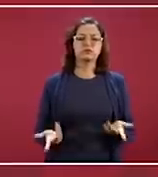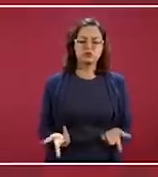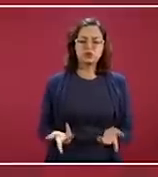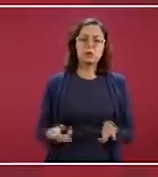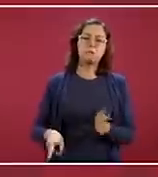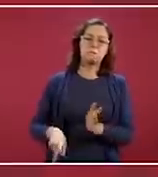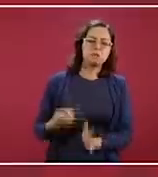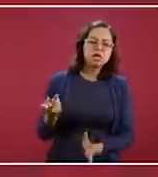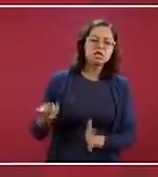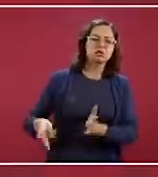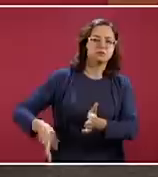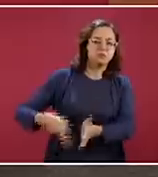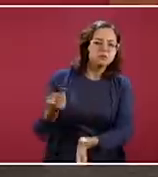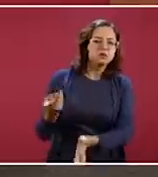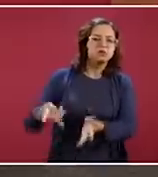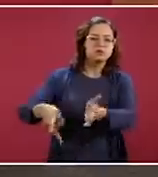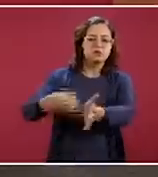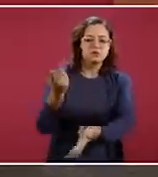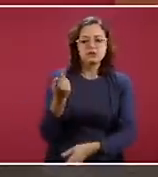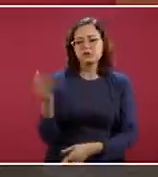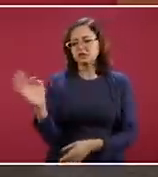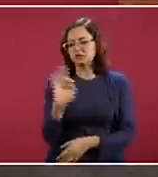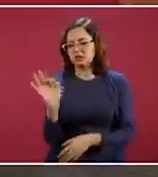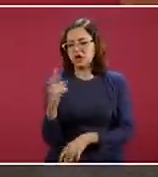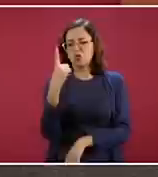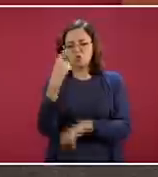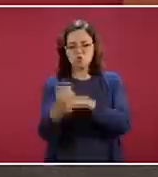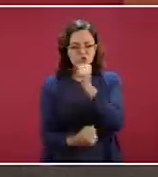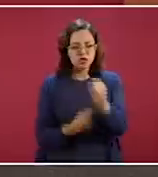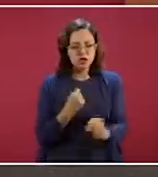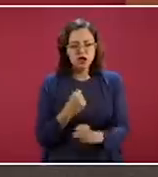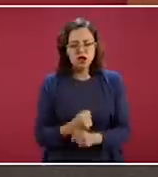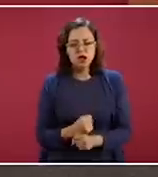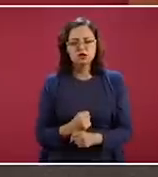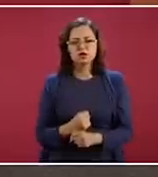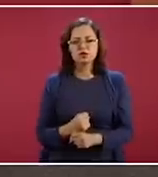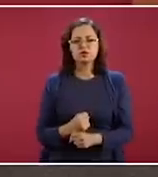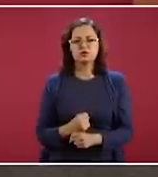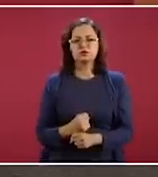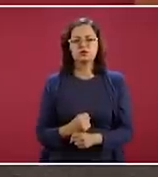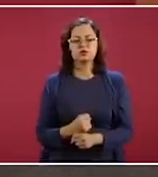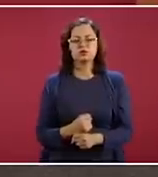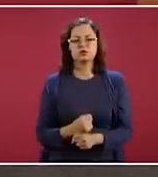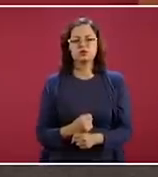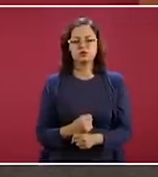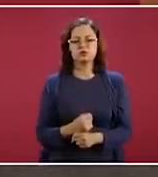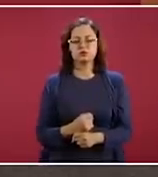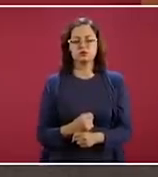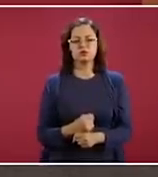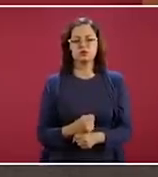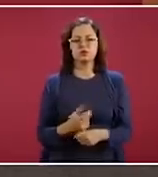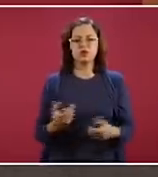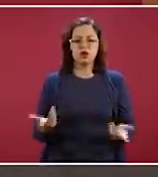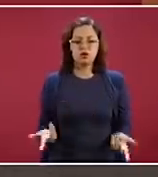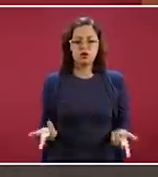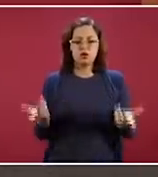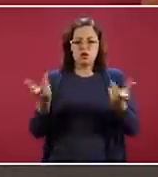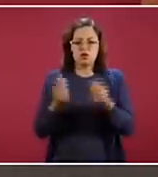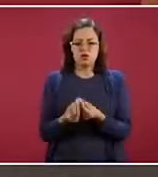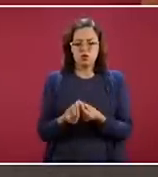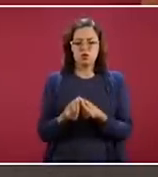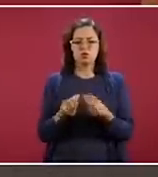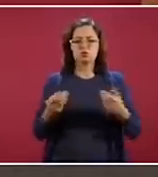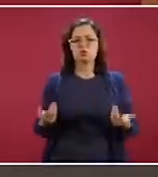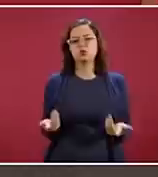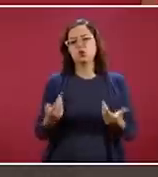Periódicamente, que puede ser cada año, en compañía de las cámaras de